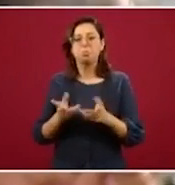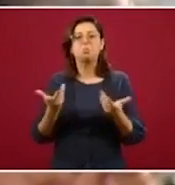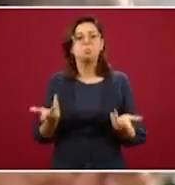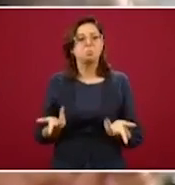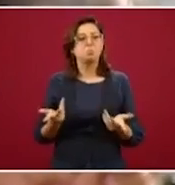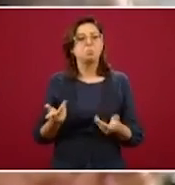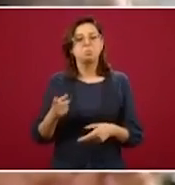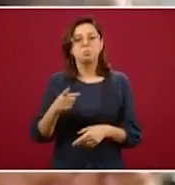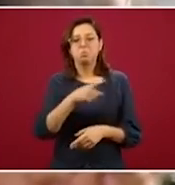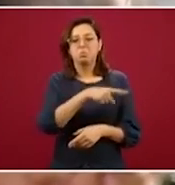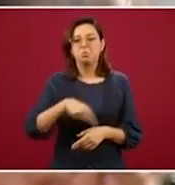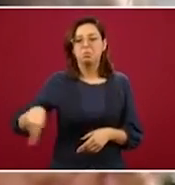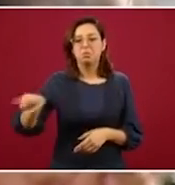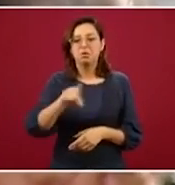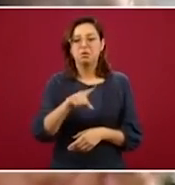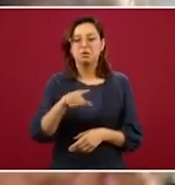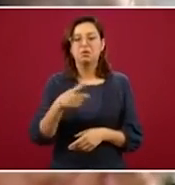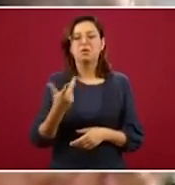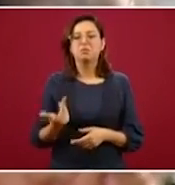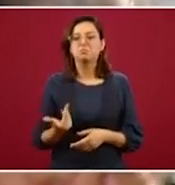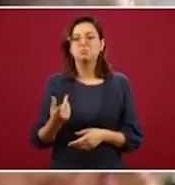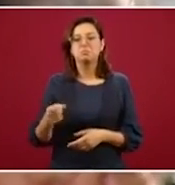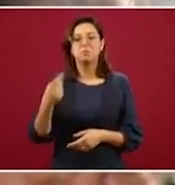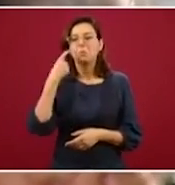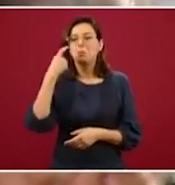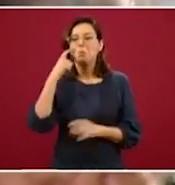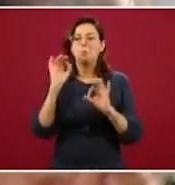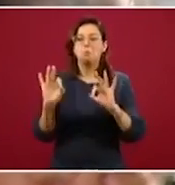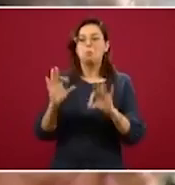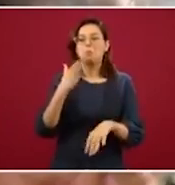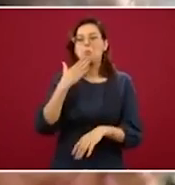varios colegas que en su ojo no tiene nada